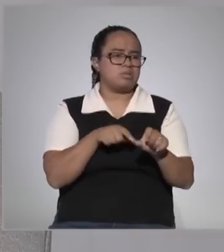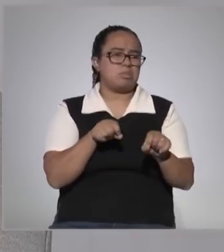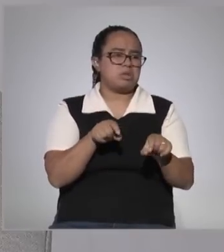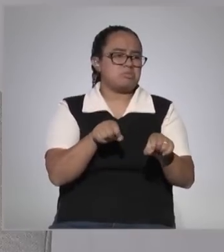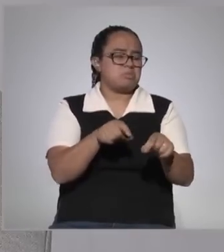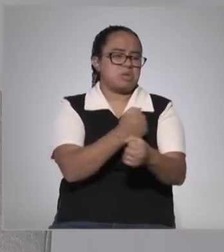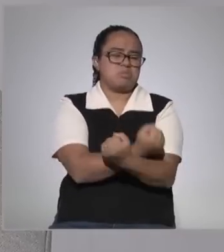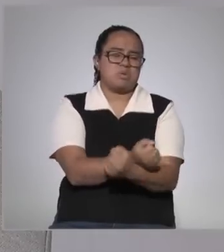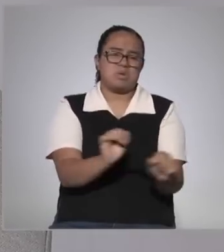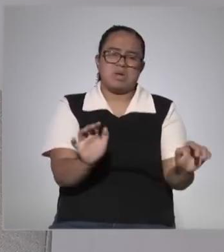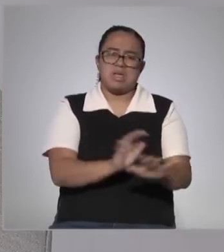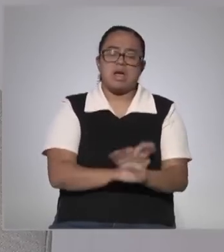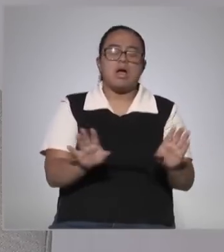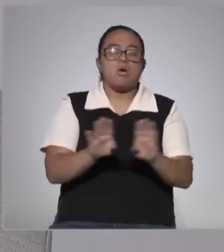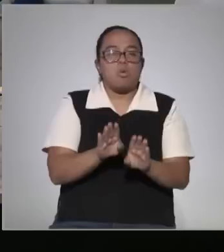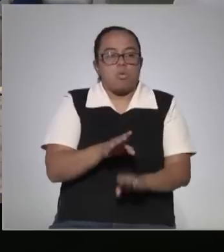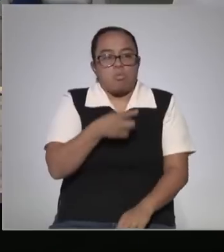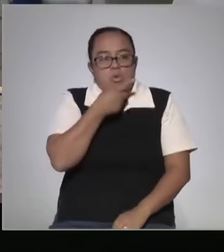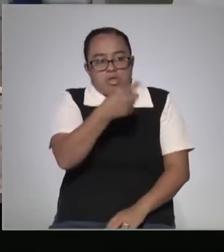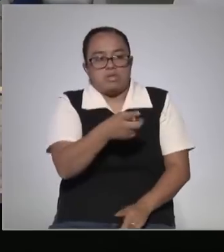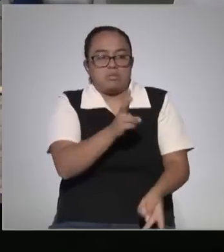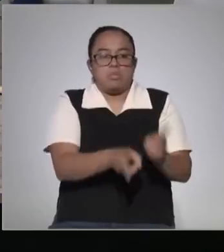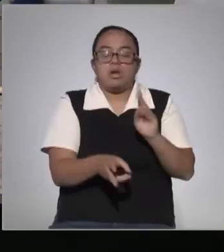decimos? ¿Qué opinan?